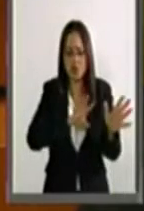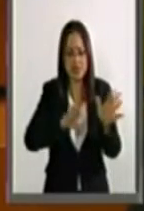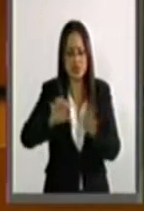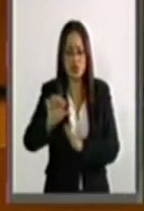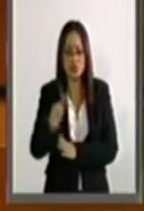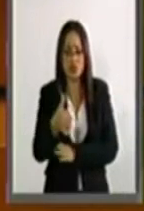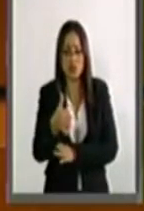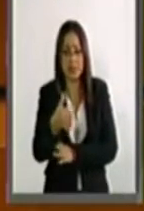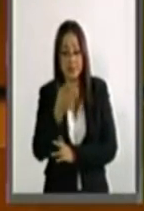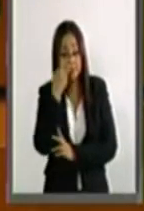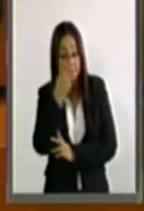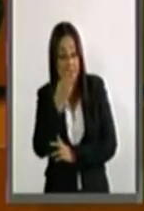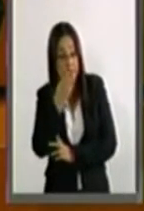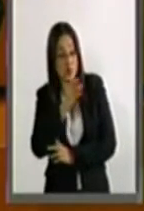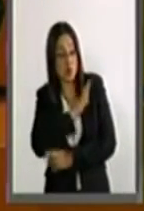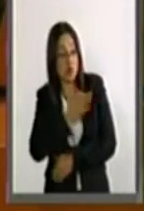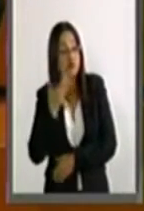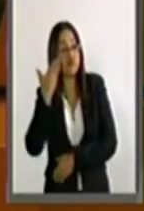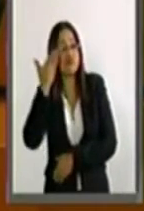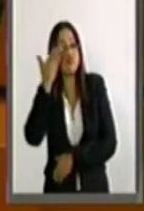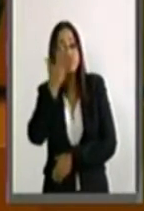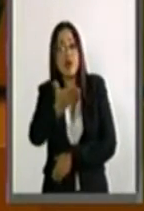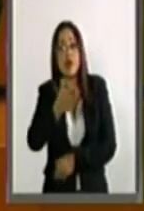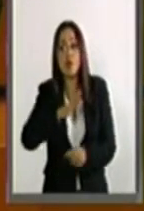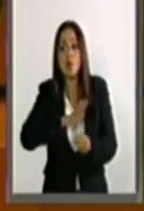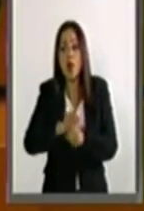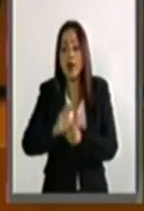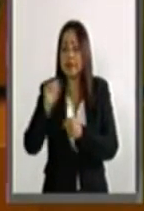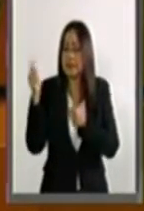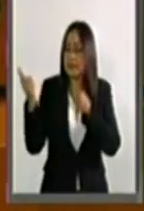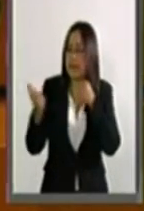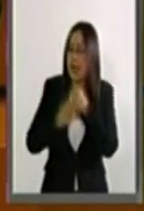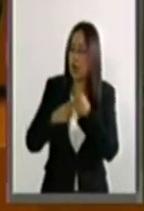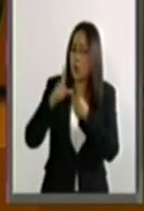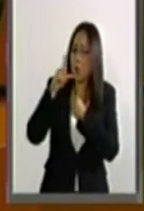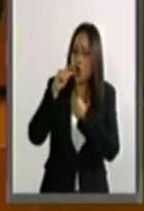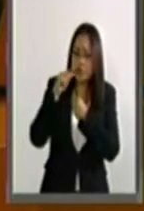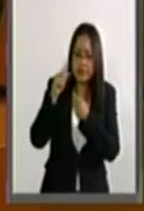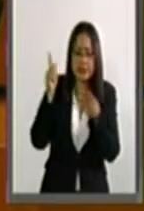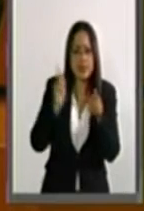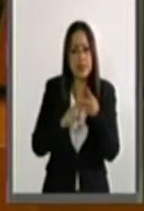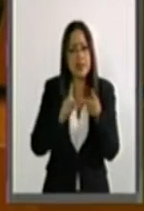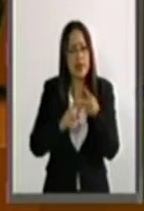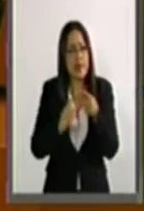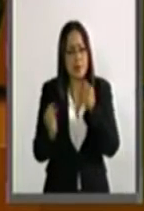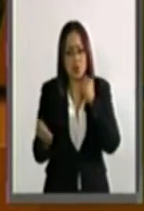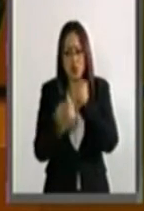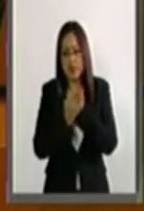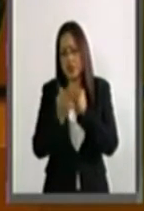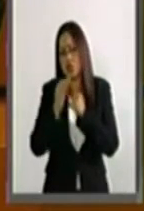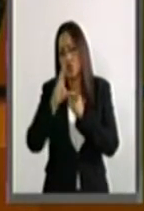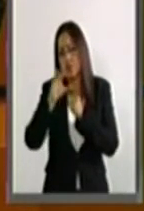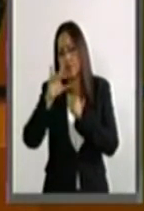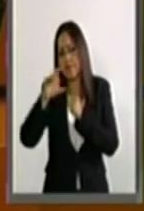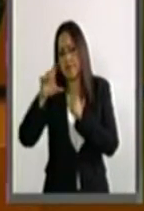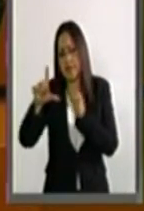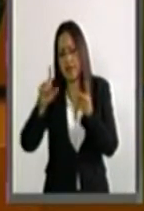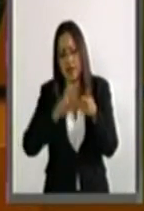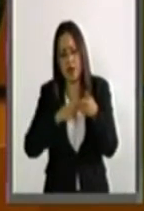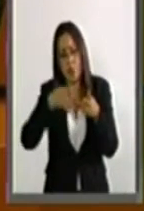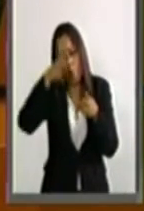mediante el cual se pueden solicitar los servicios de la policía, protección civil,